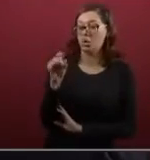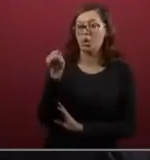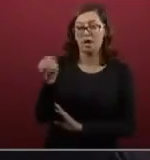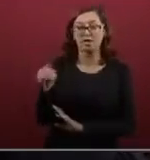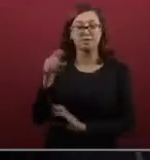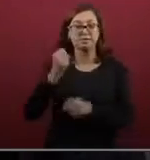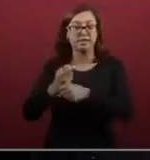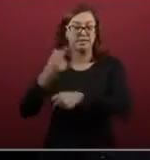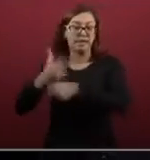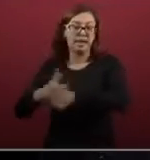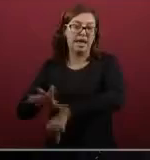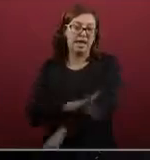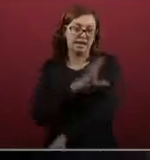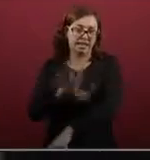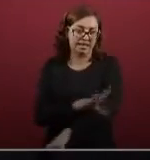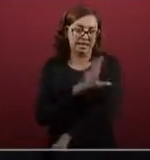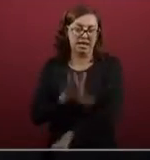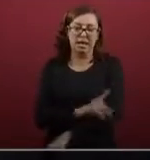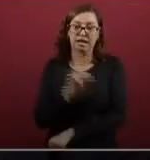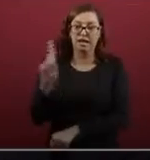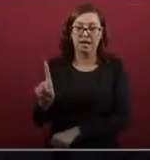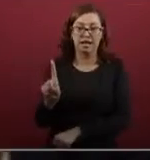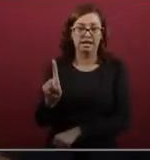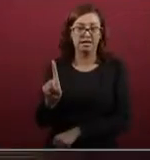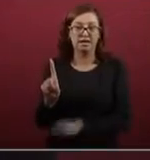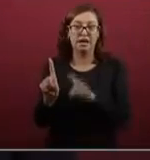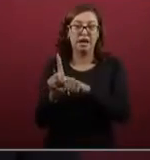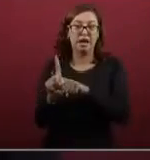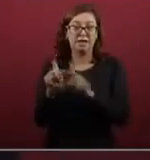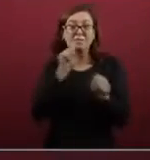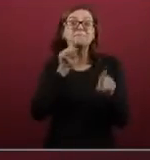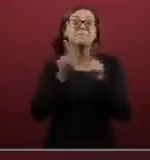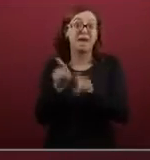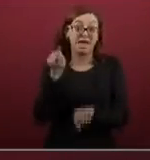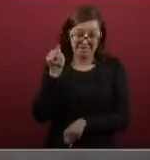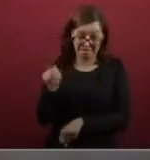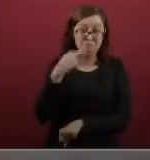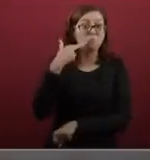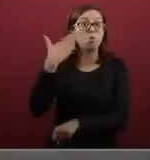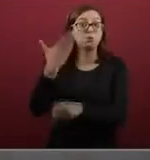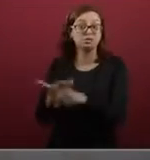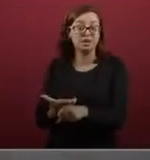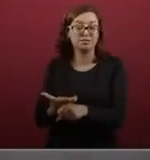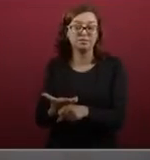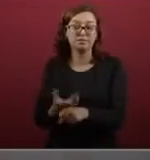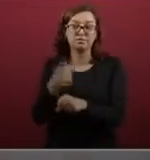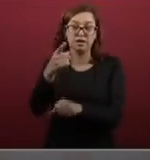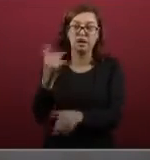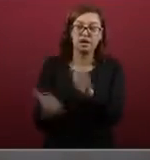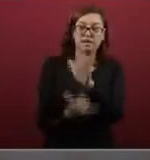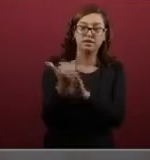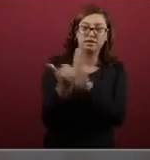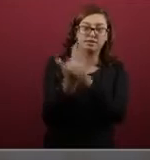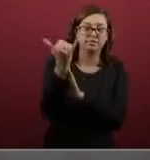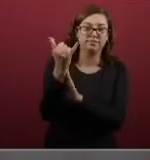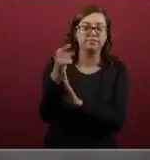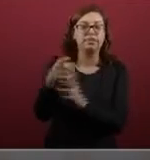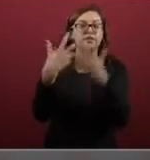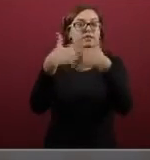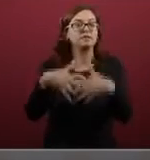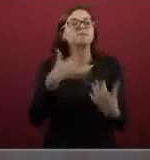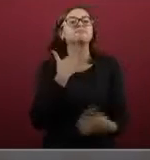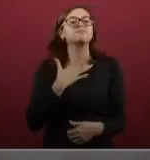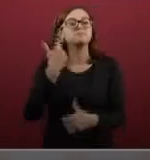Energía y al mismo tiempo es la responsable de la construcción de